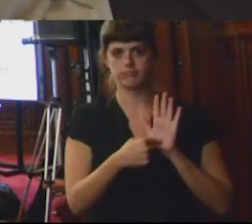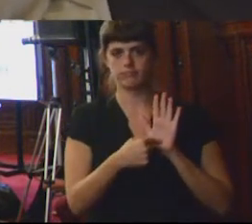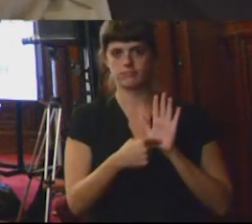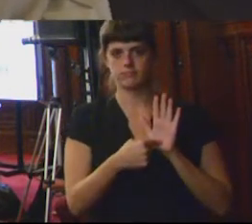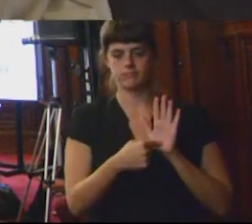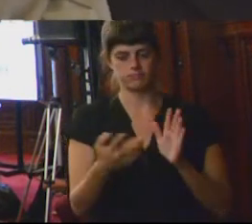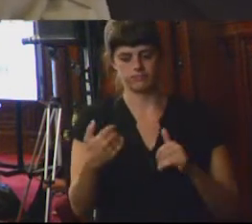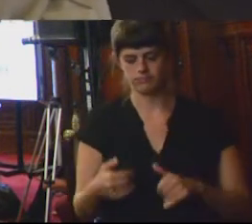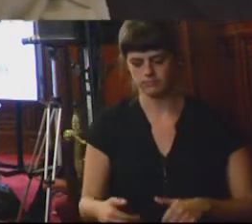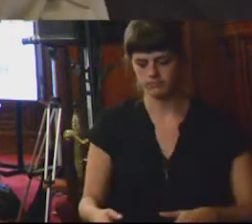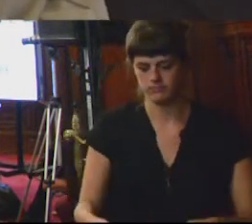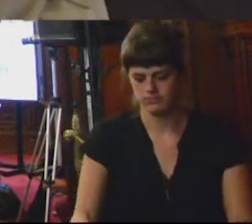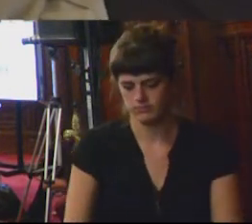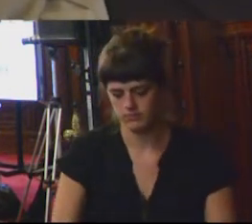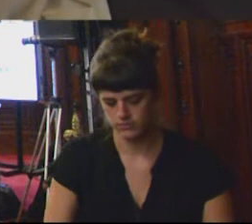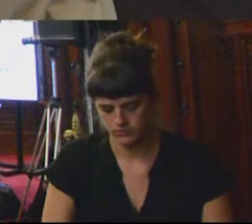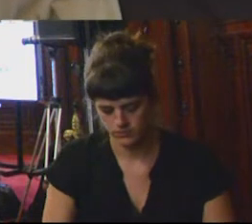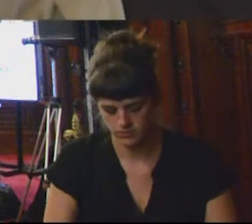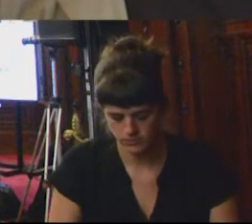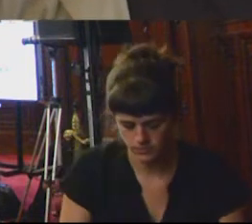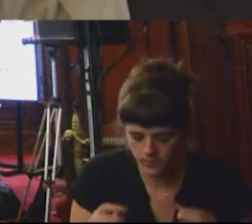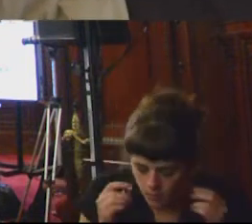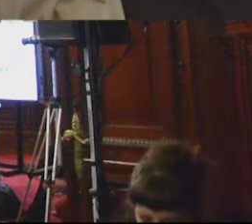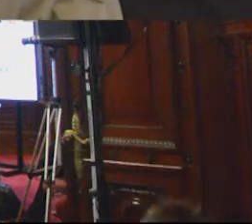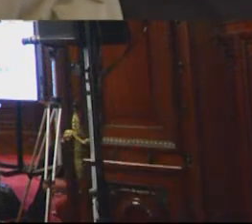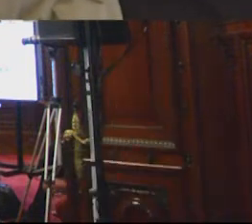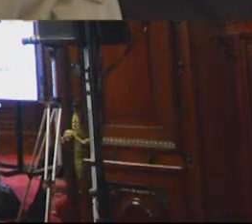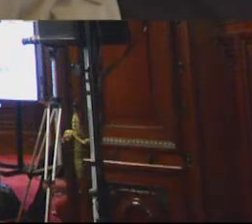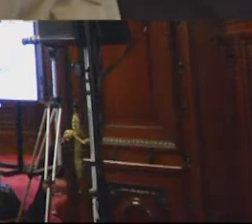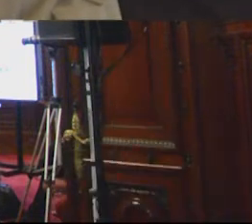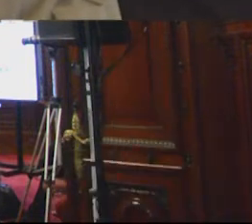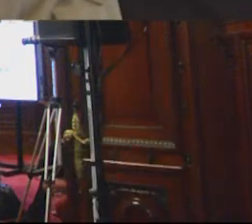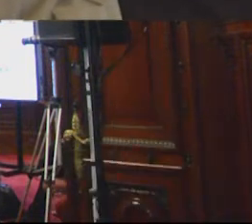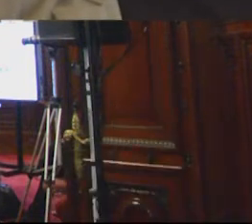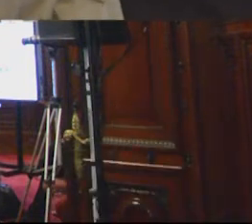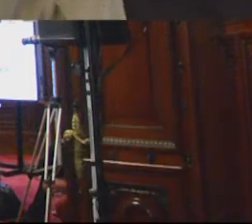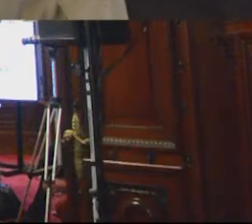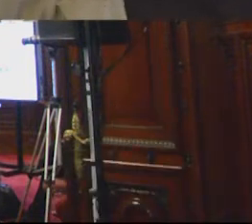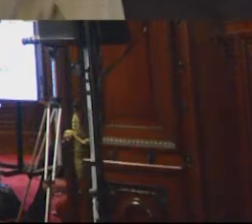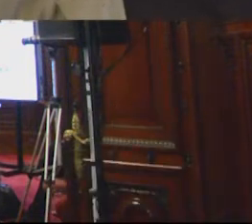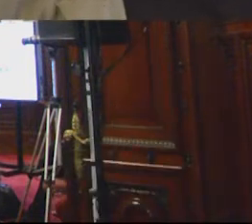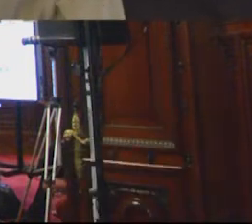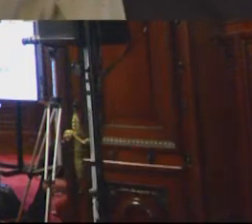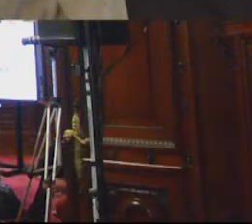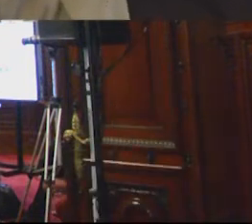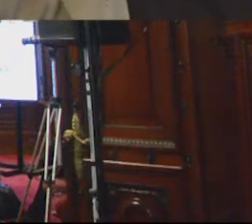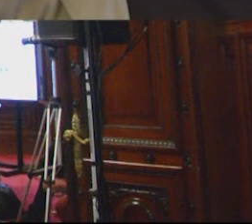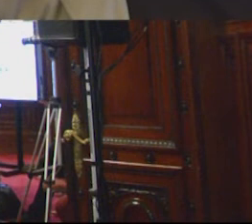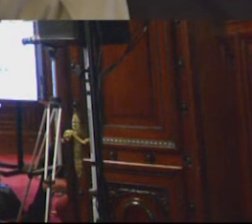la dignidad de la persona humana, los valores sociales de trabajo y de la